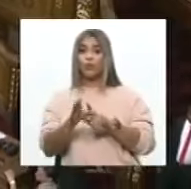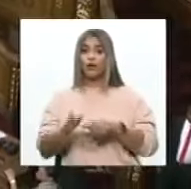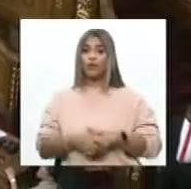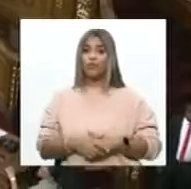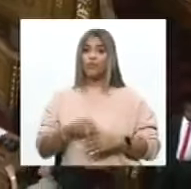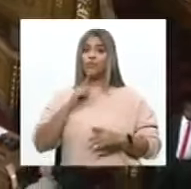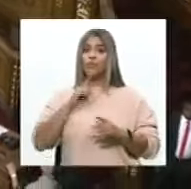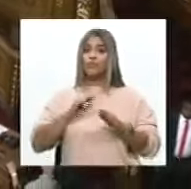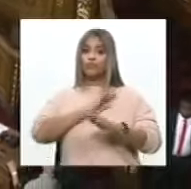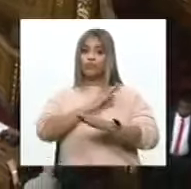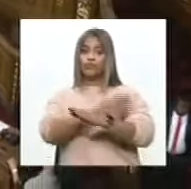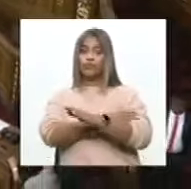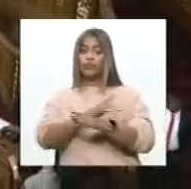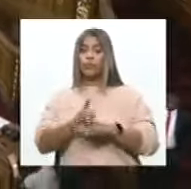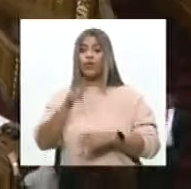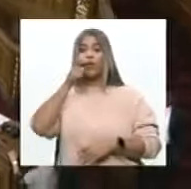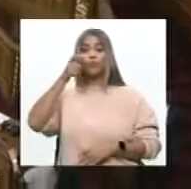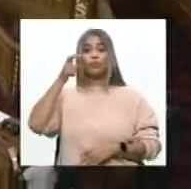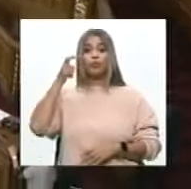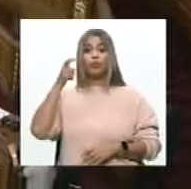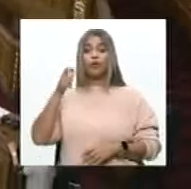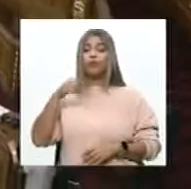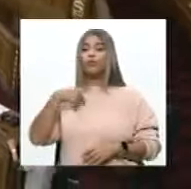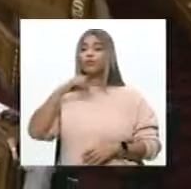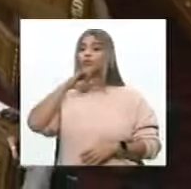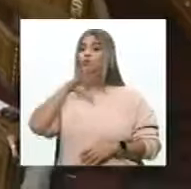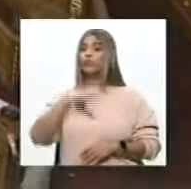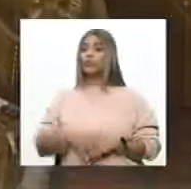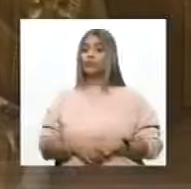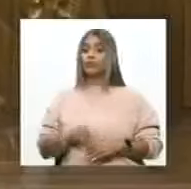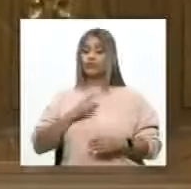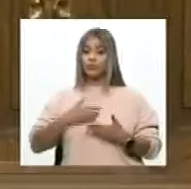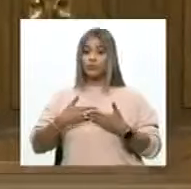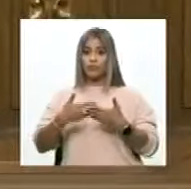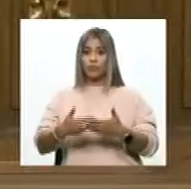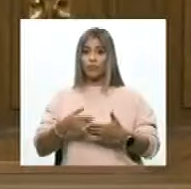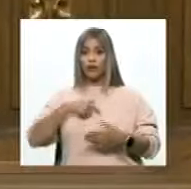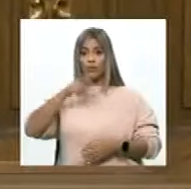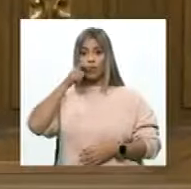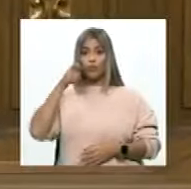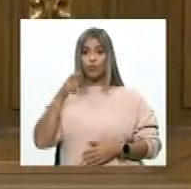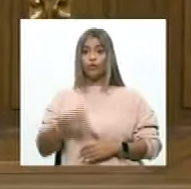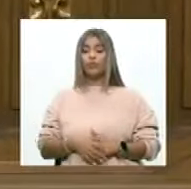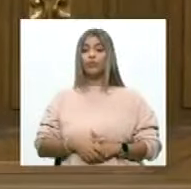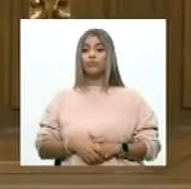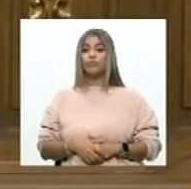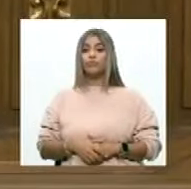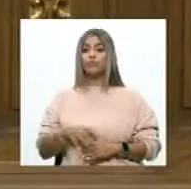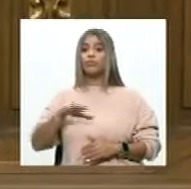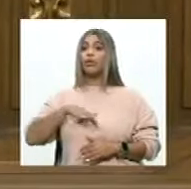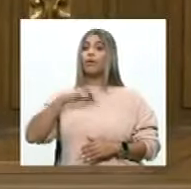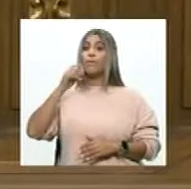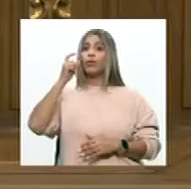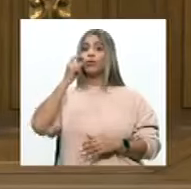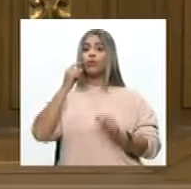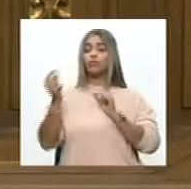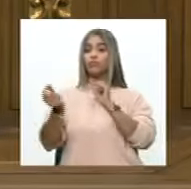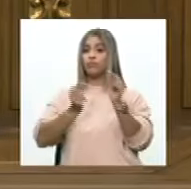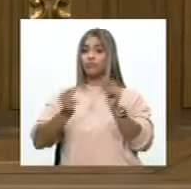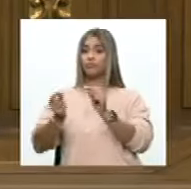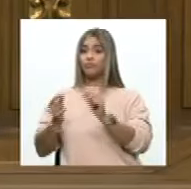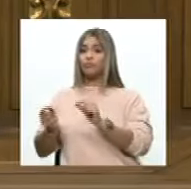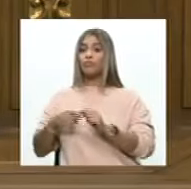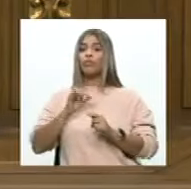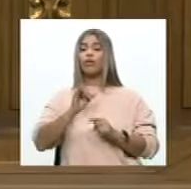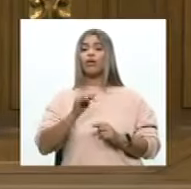para fortalecer a los pueblos aborígenes con su aporte como pueblo en el espíritu del diálogo de la